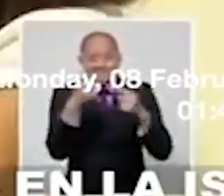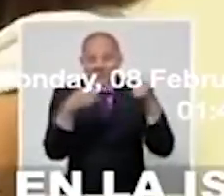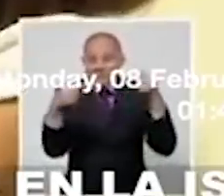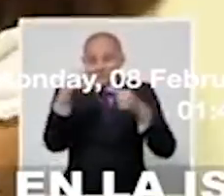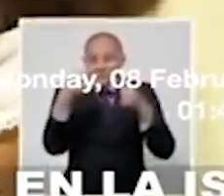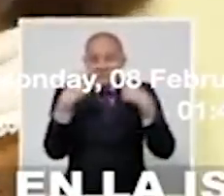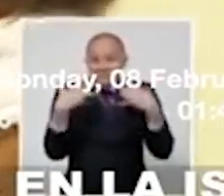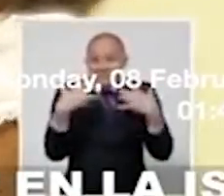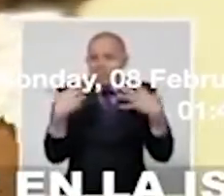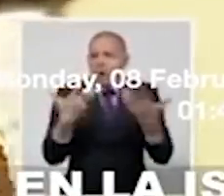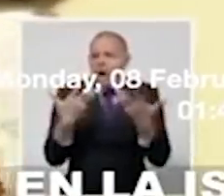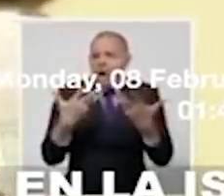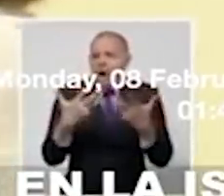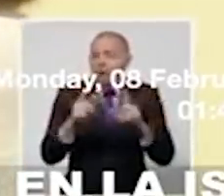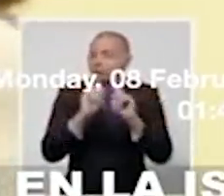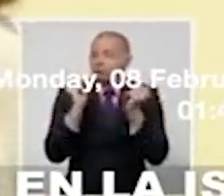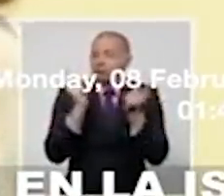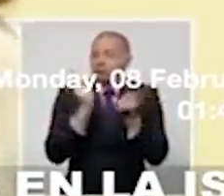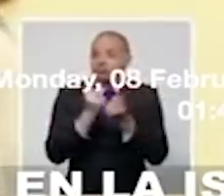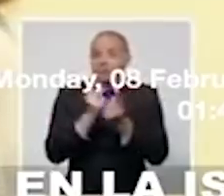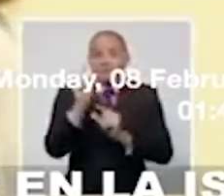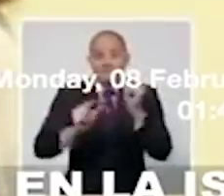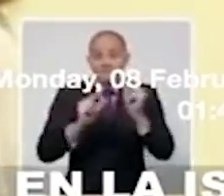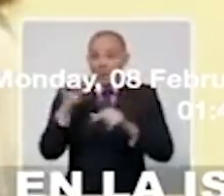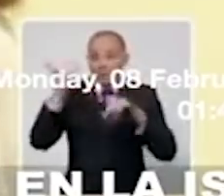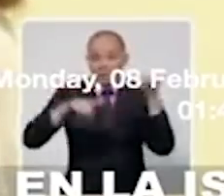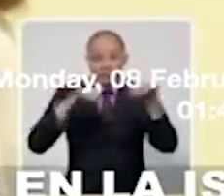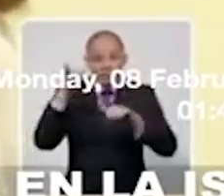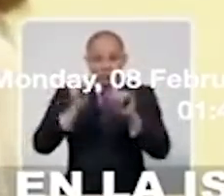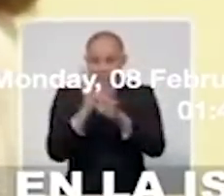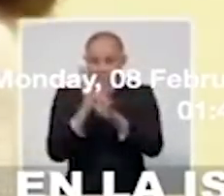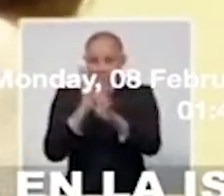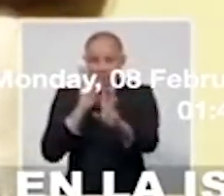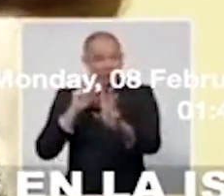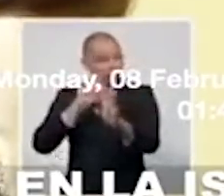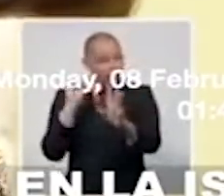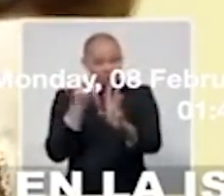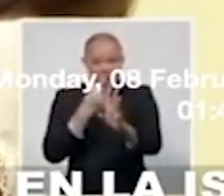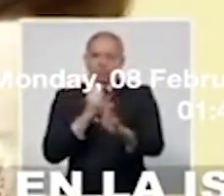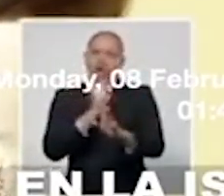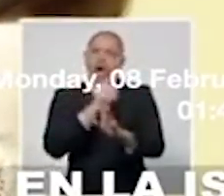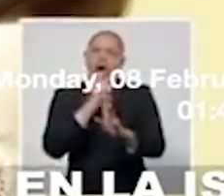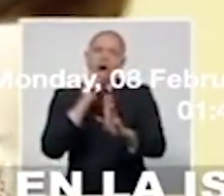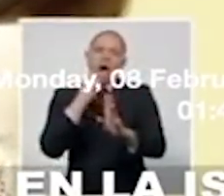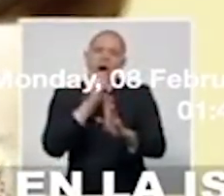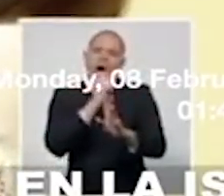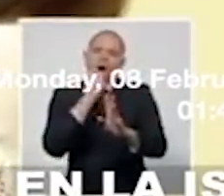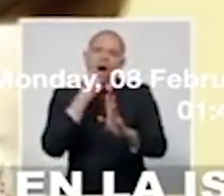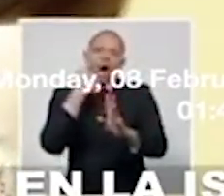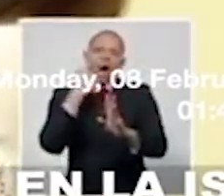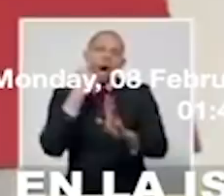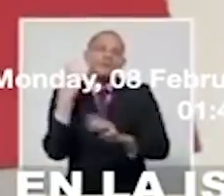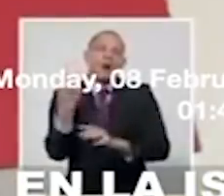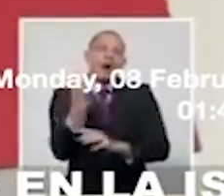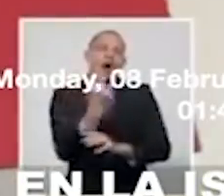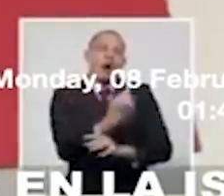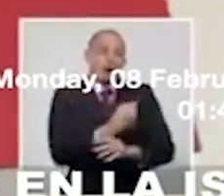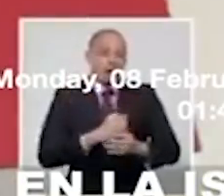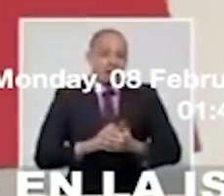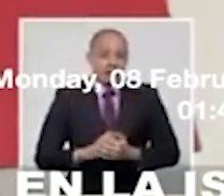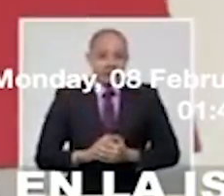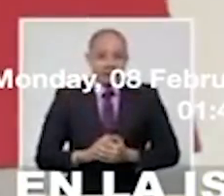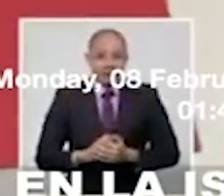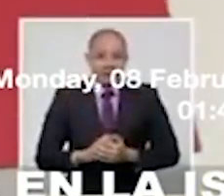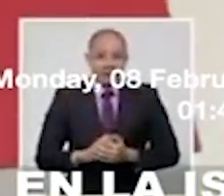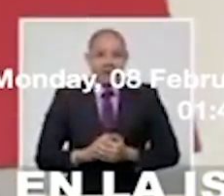lo cancelaron hasta el 19 ya me lo han cancelado tres veces tu vuelo hacia donde hacia cuba o desde o hacia acá henri cerró mandámelo